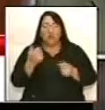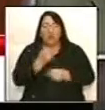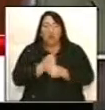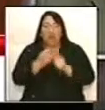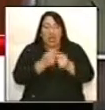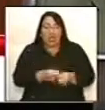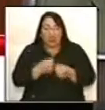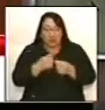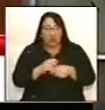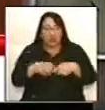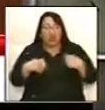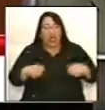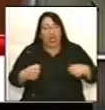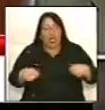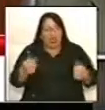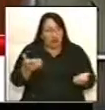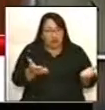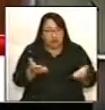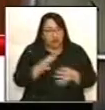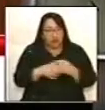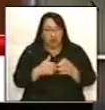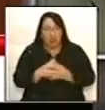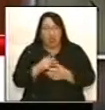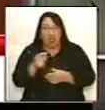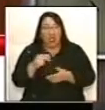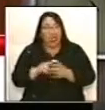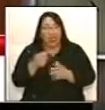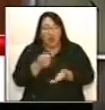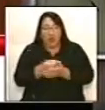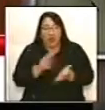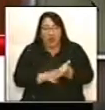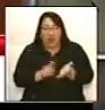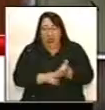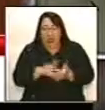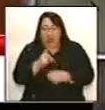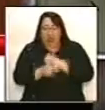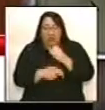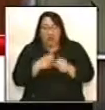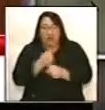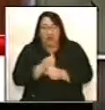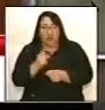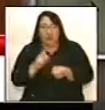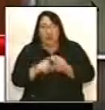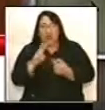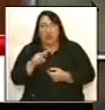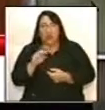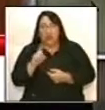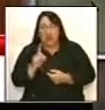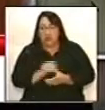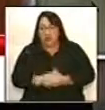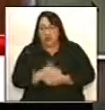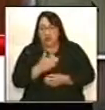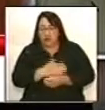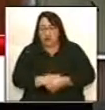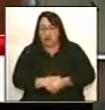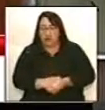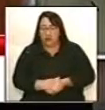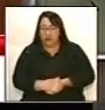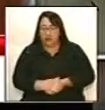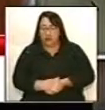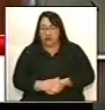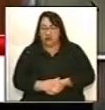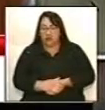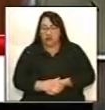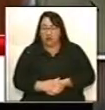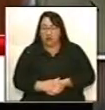Entonces, todo eso queda exonerado, ya no por 2 años o hasta el 2021, como lo planteaba inicialmente en este proyecto de